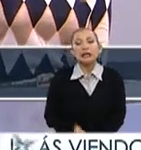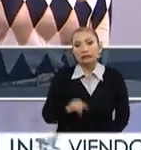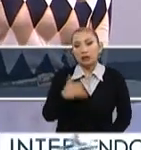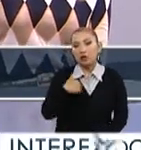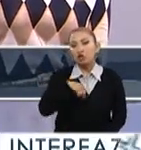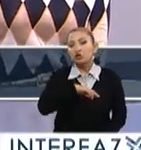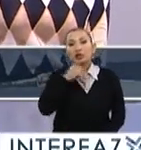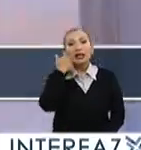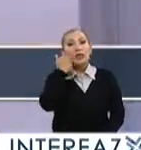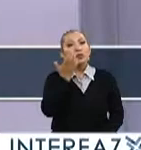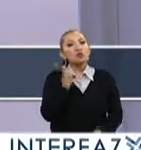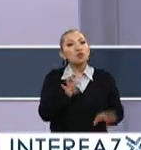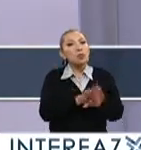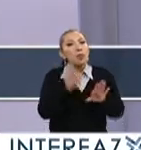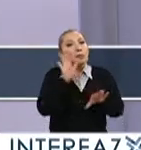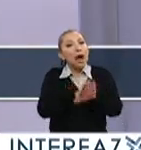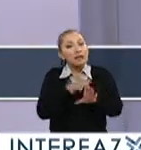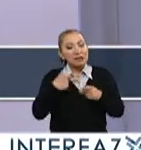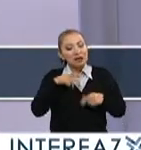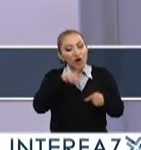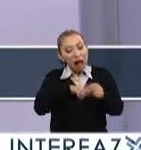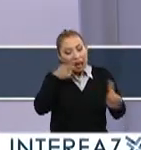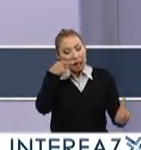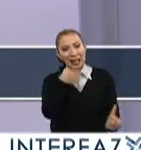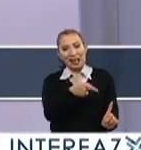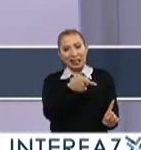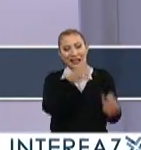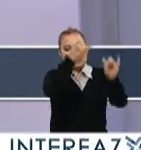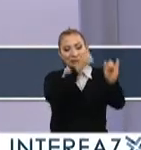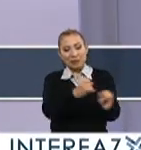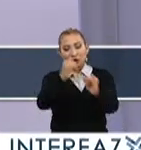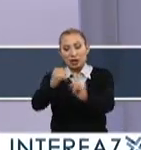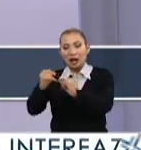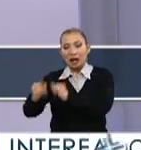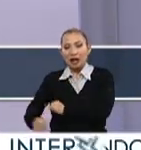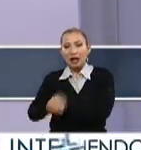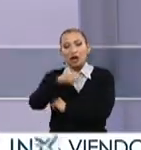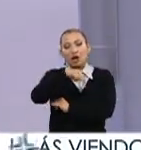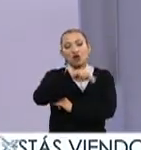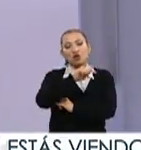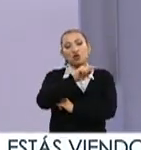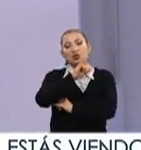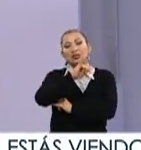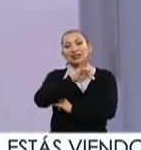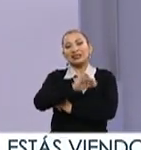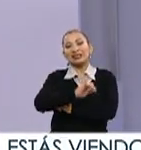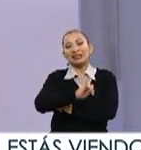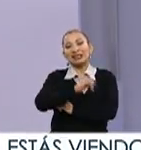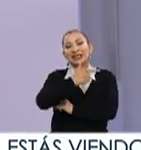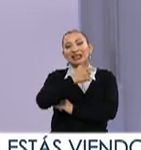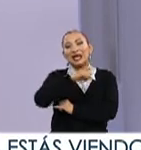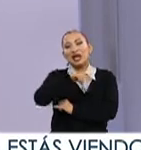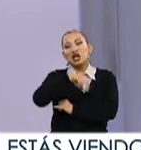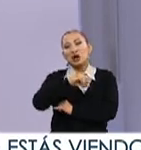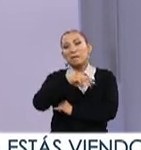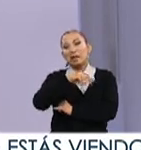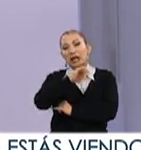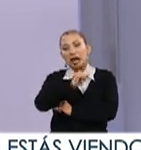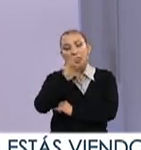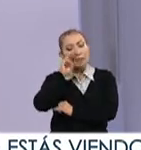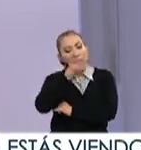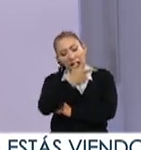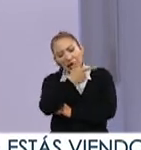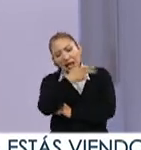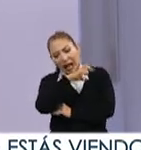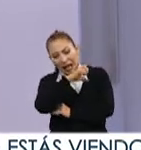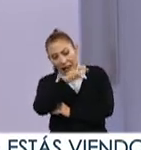que se busca es algo como más personalizado últimamente. La nutrigenómica ahorita está en boga también, en el detectar a lo mejor qué genes se